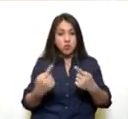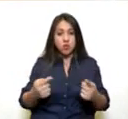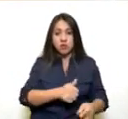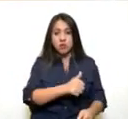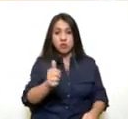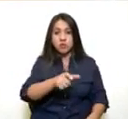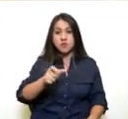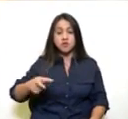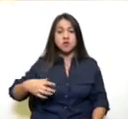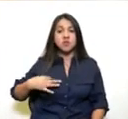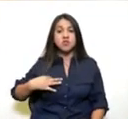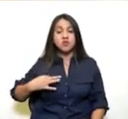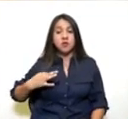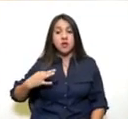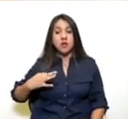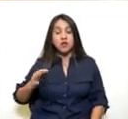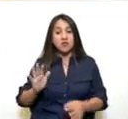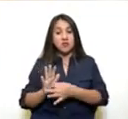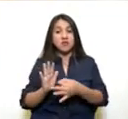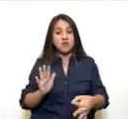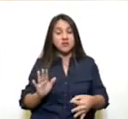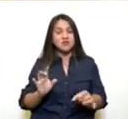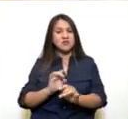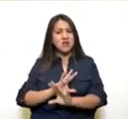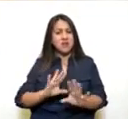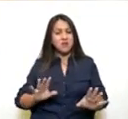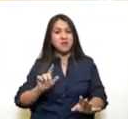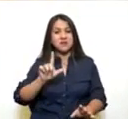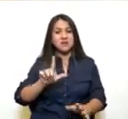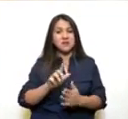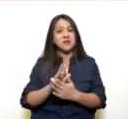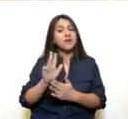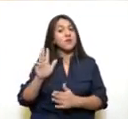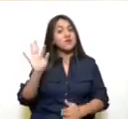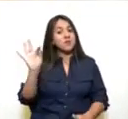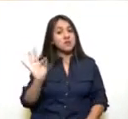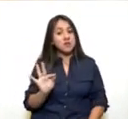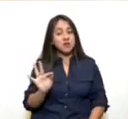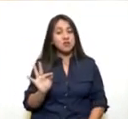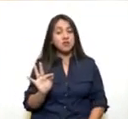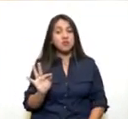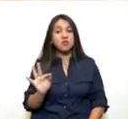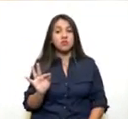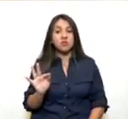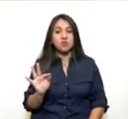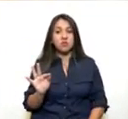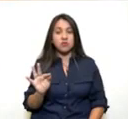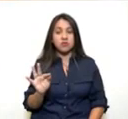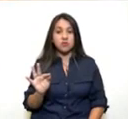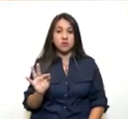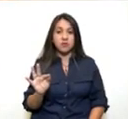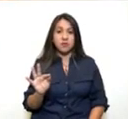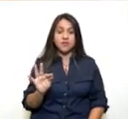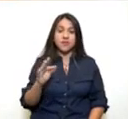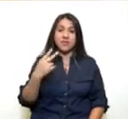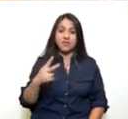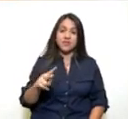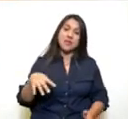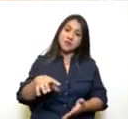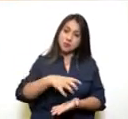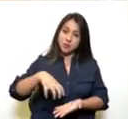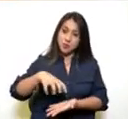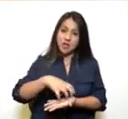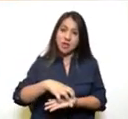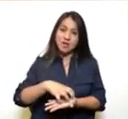y eso dice claramente que el 79 por ciento de la ciudad